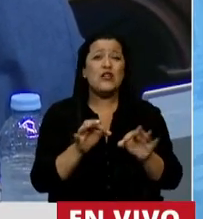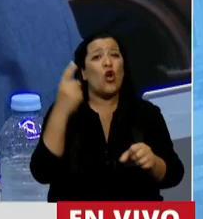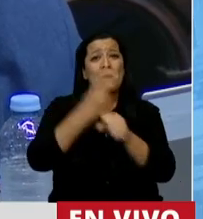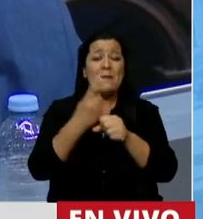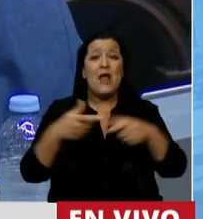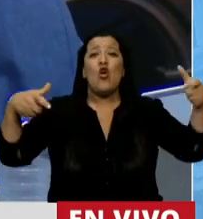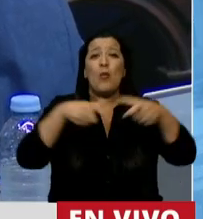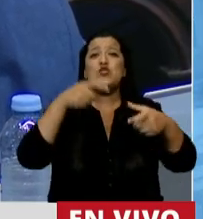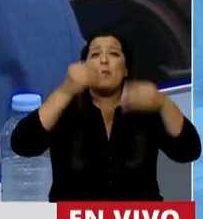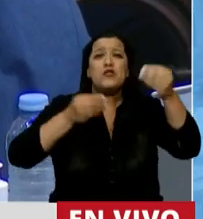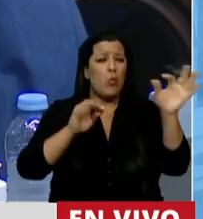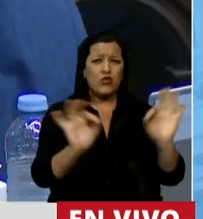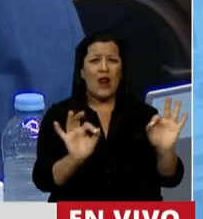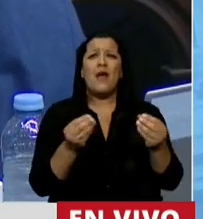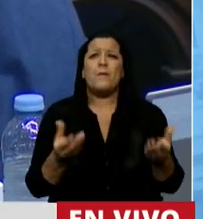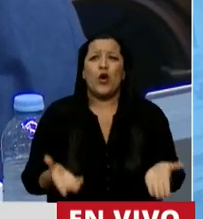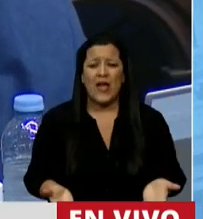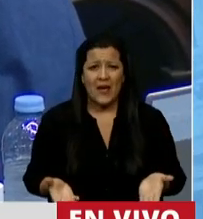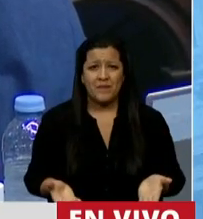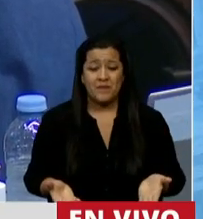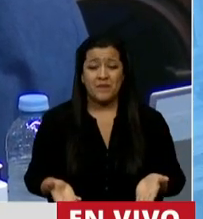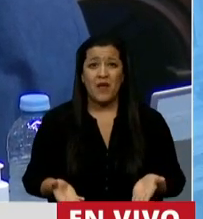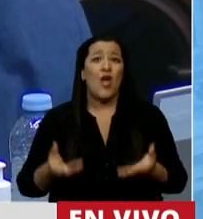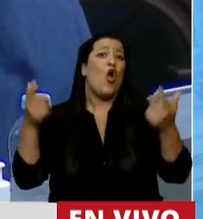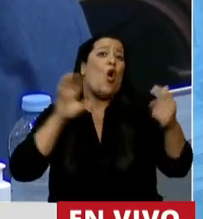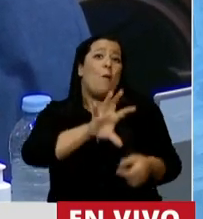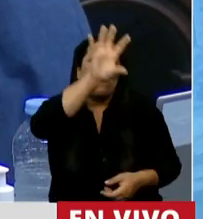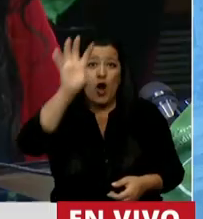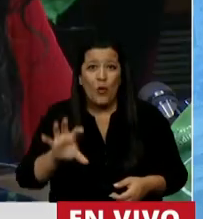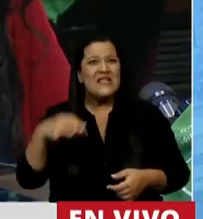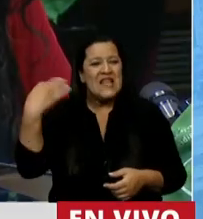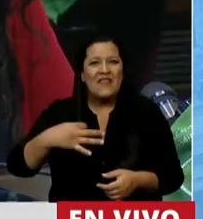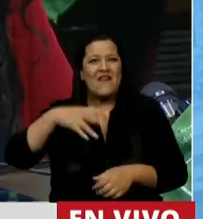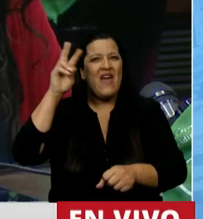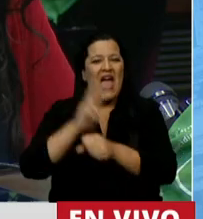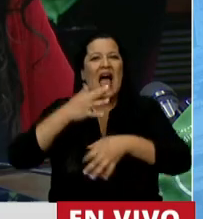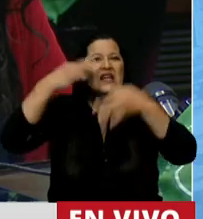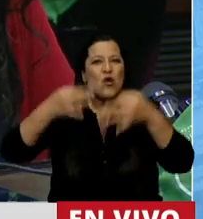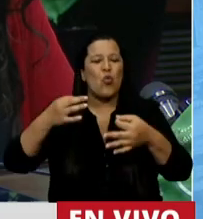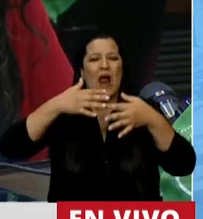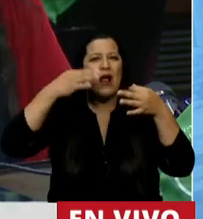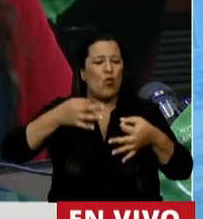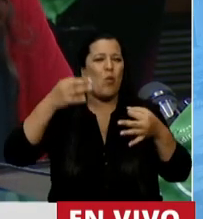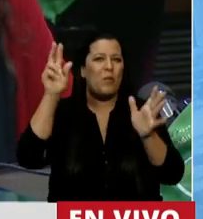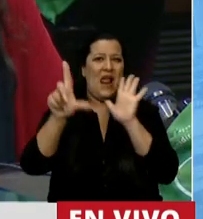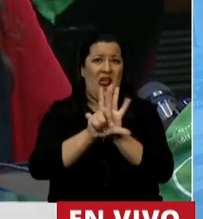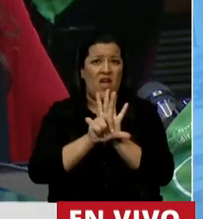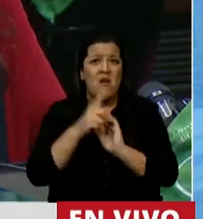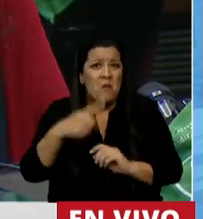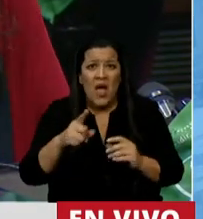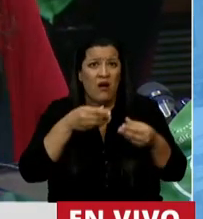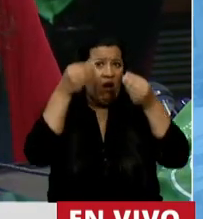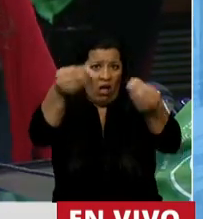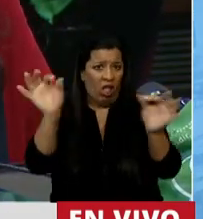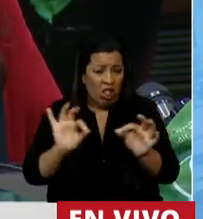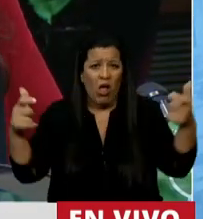por presupuesto? Las provincias son las que tienen que asegurar el cumplimiento de esta ley y no pasó este proyecto por